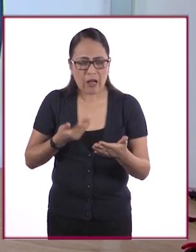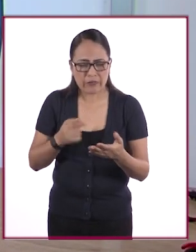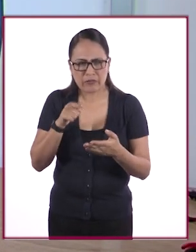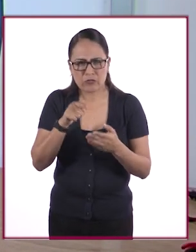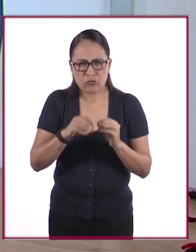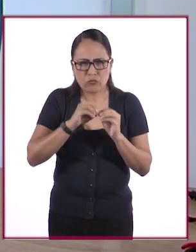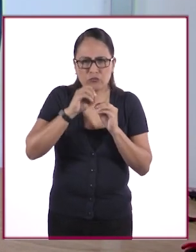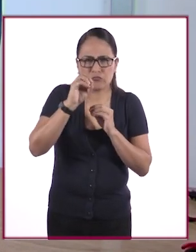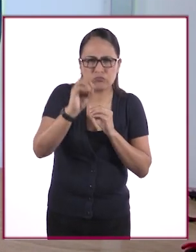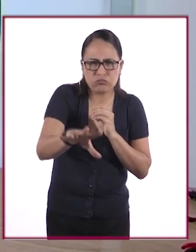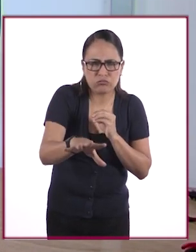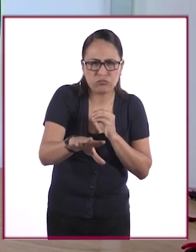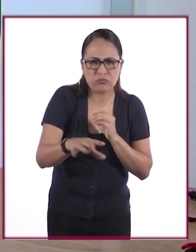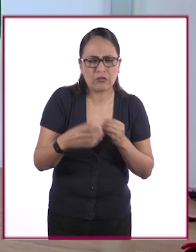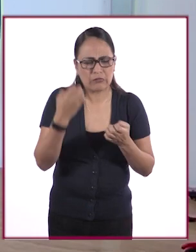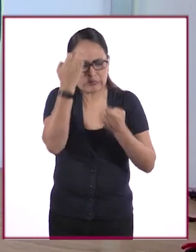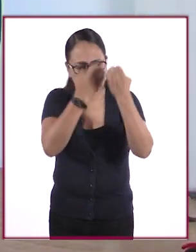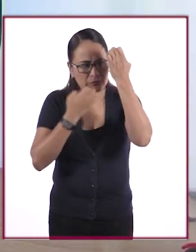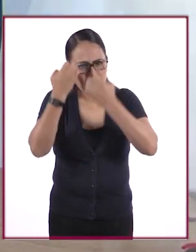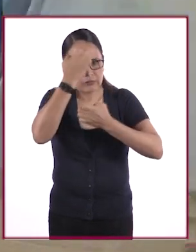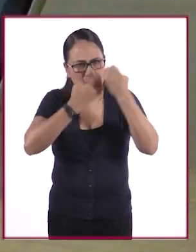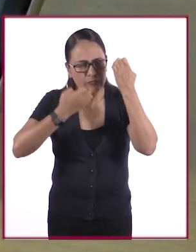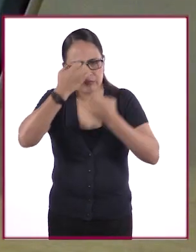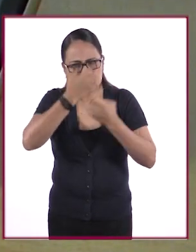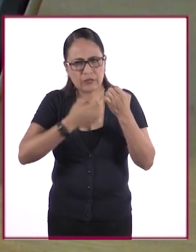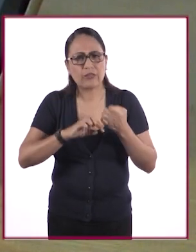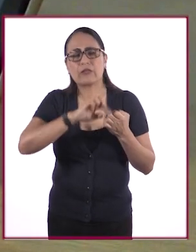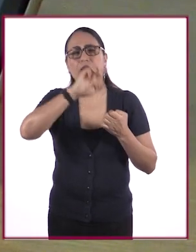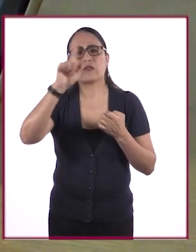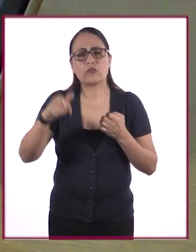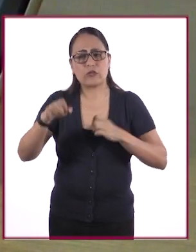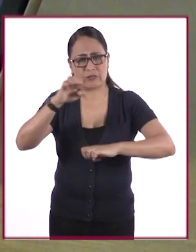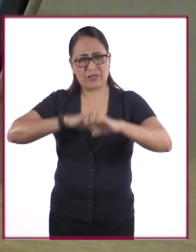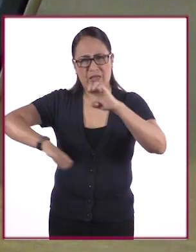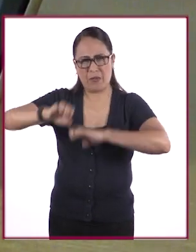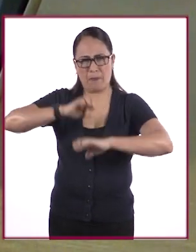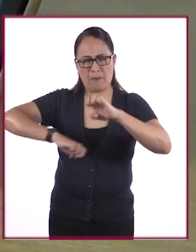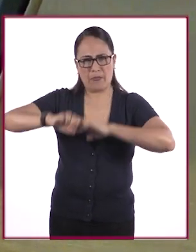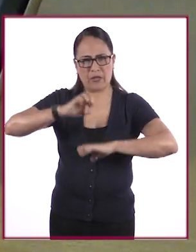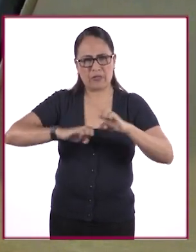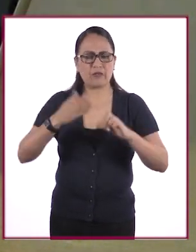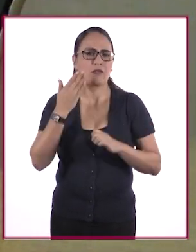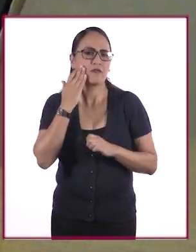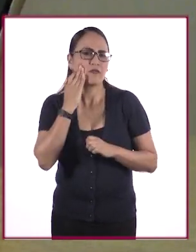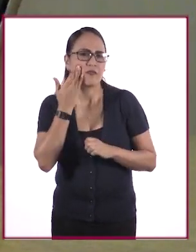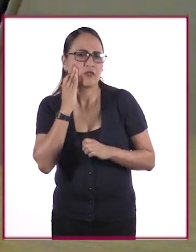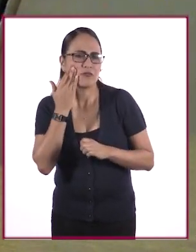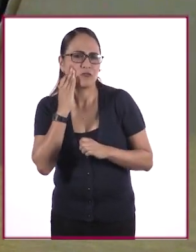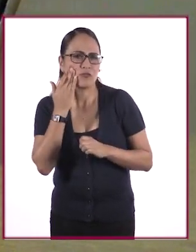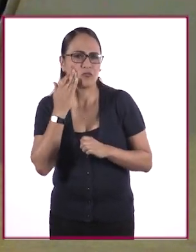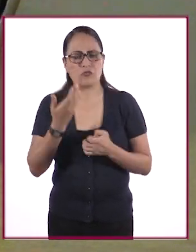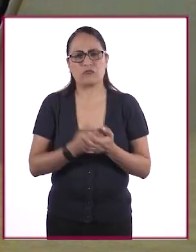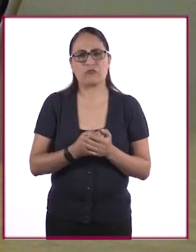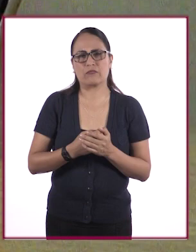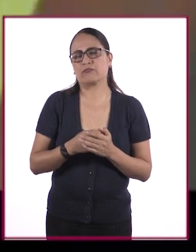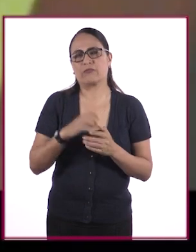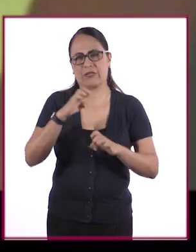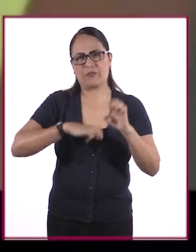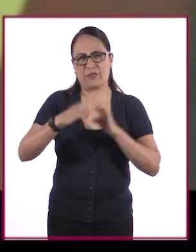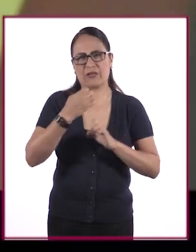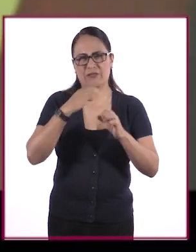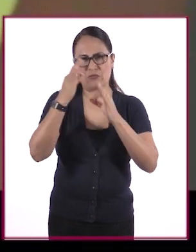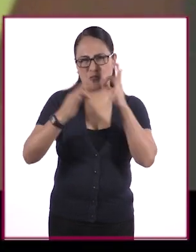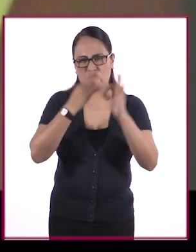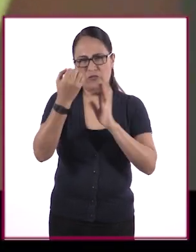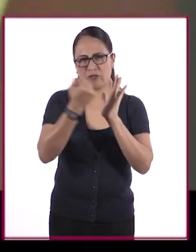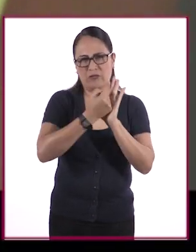tú estás enviando y a partir de ahí las empresas que contratan a Facebook te van a enviar información